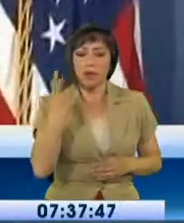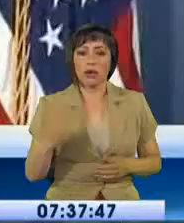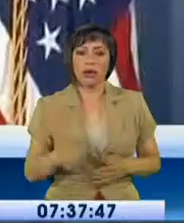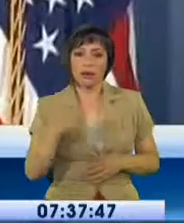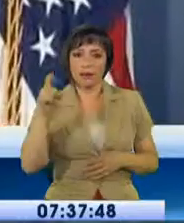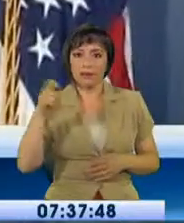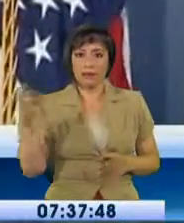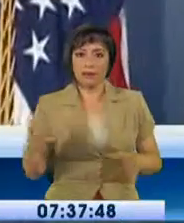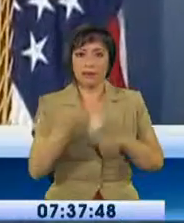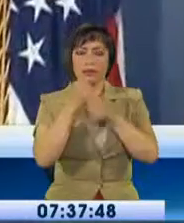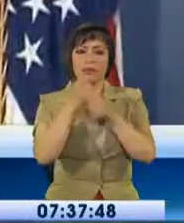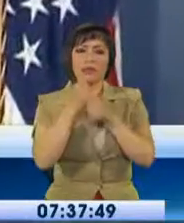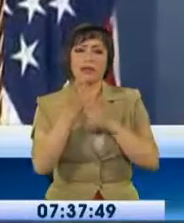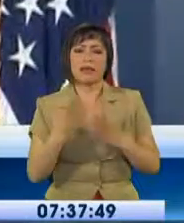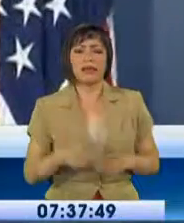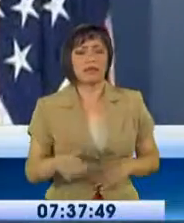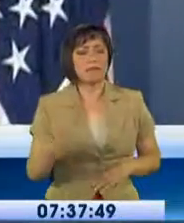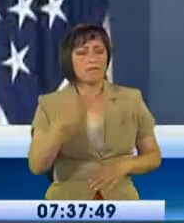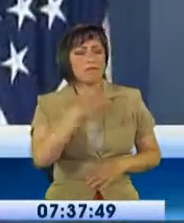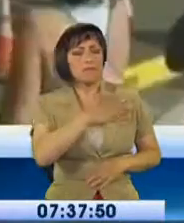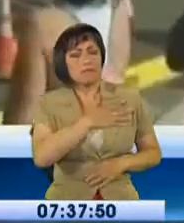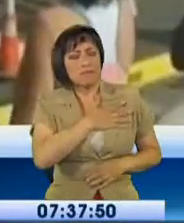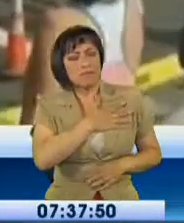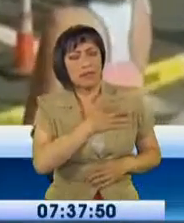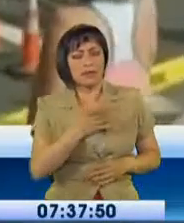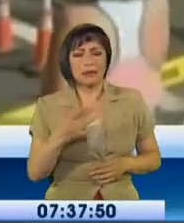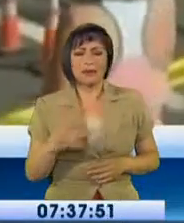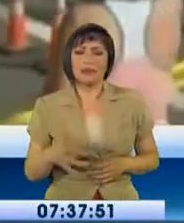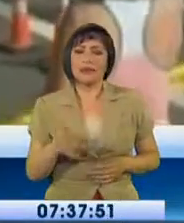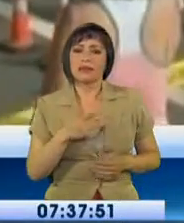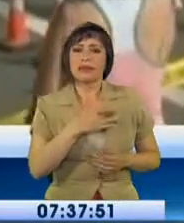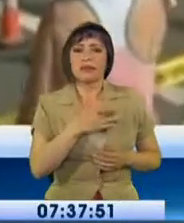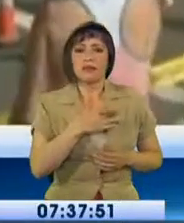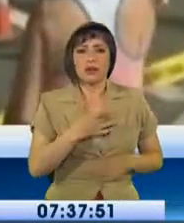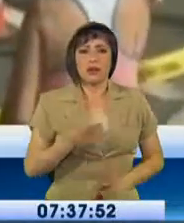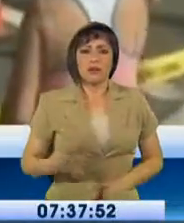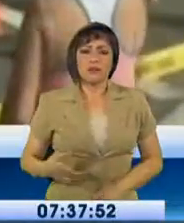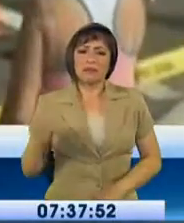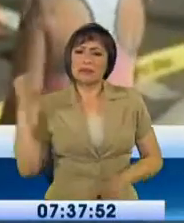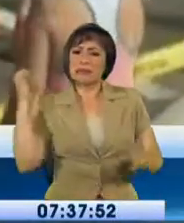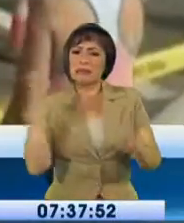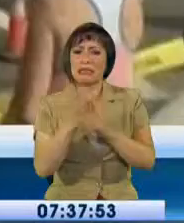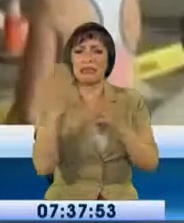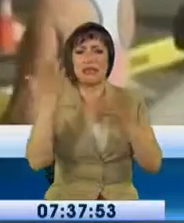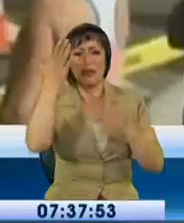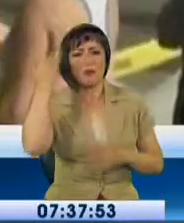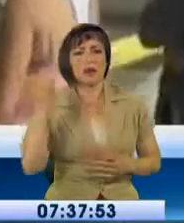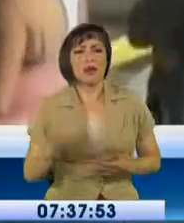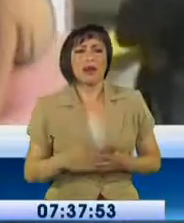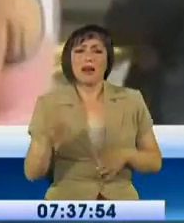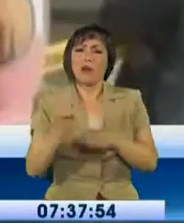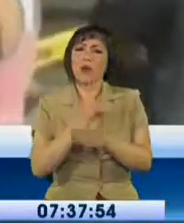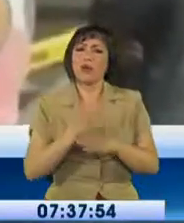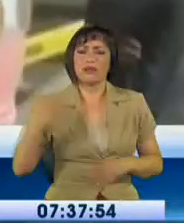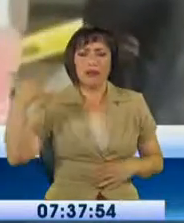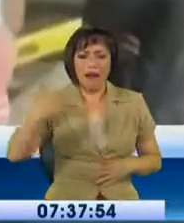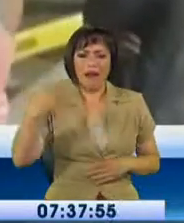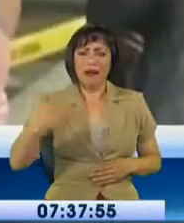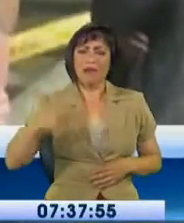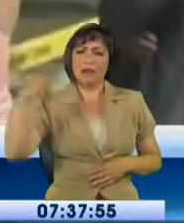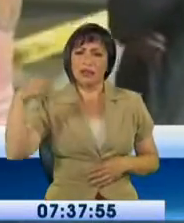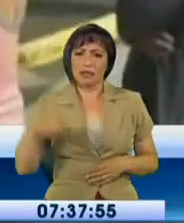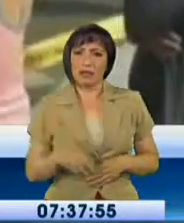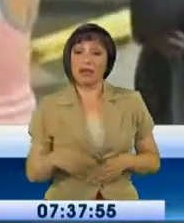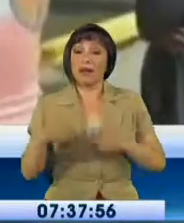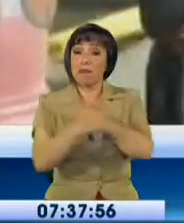el mandatario lamentó la masacre y criticó una vez más el libre porte y uso de armas en el país.